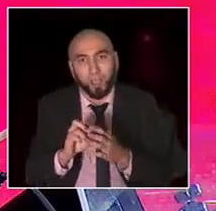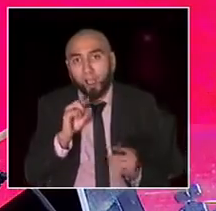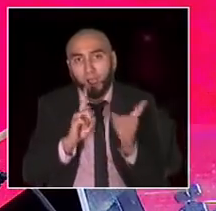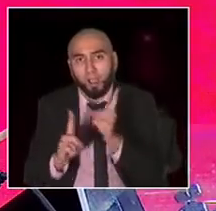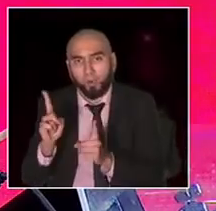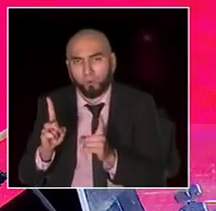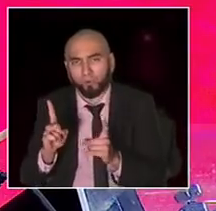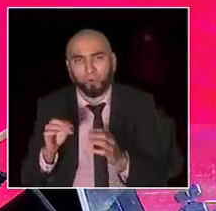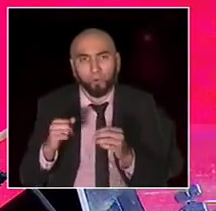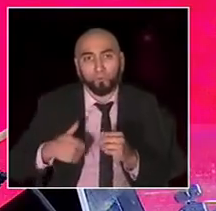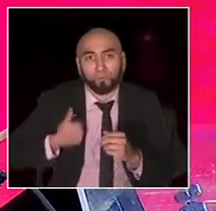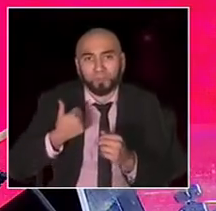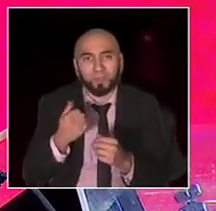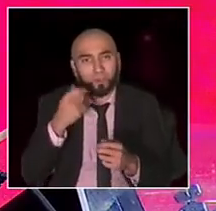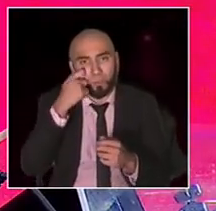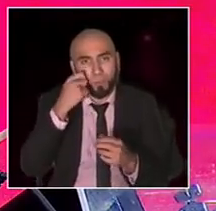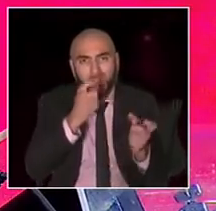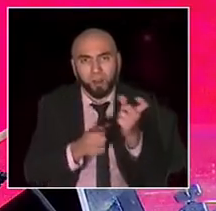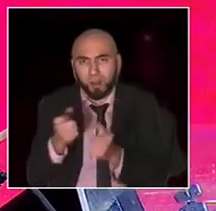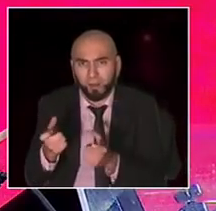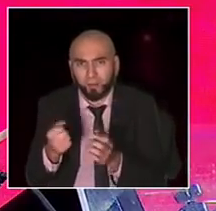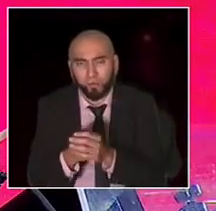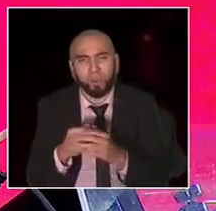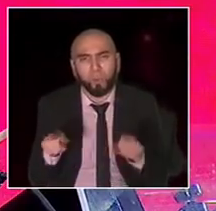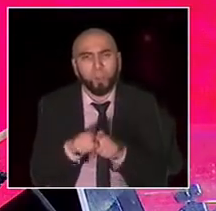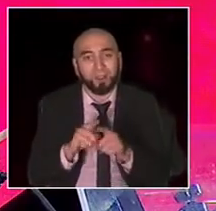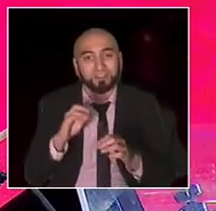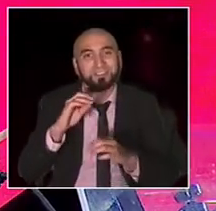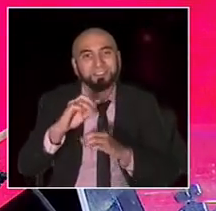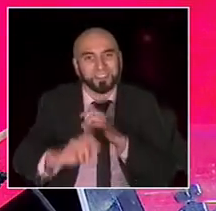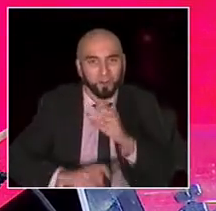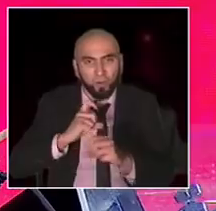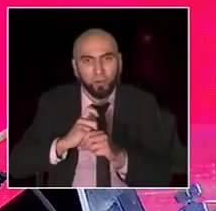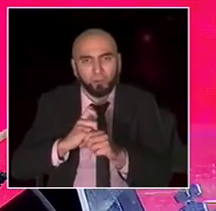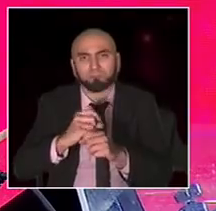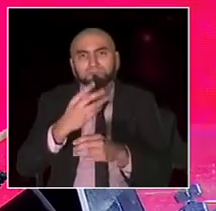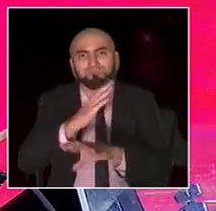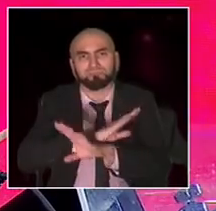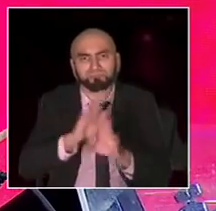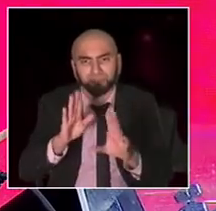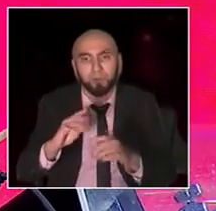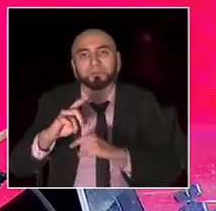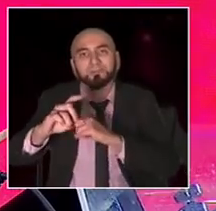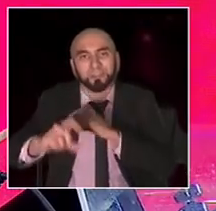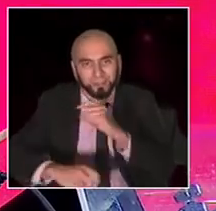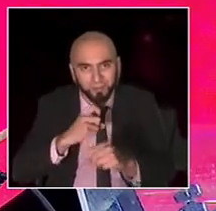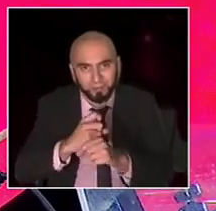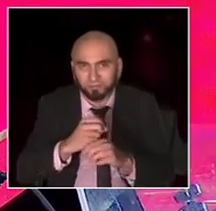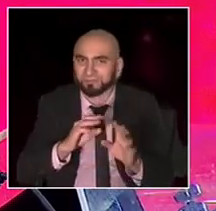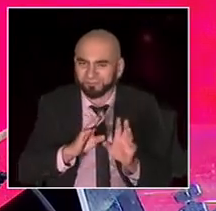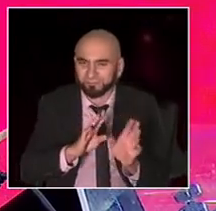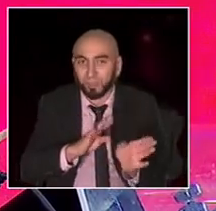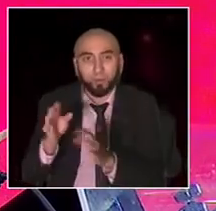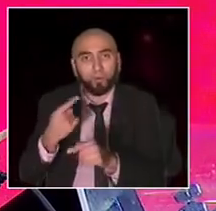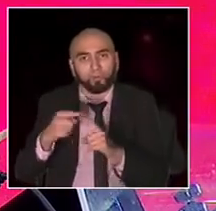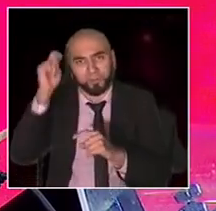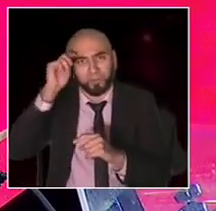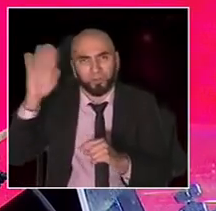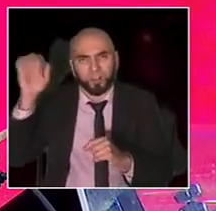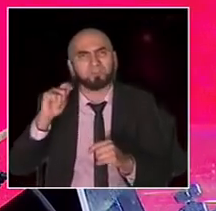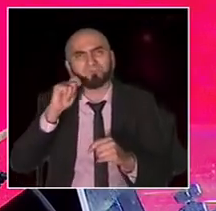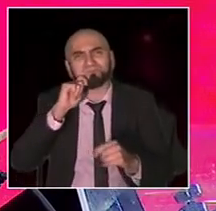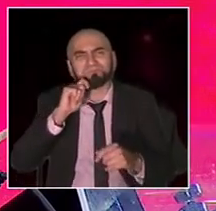que van determinando la historia y son ciclos que el hombre solamente observa y que no puede alterar. Hay otra teoría que es la teoría libertaria, que piensa